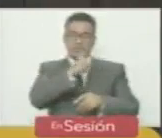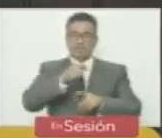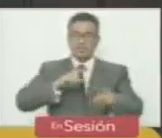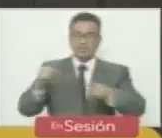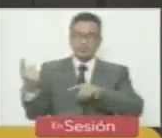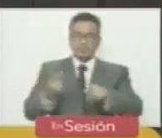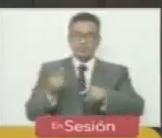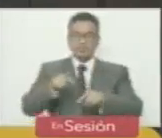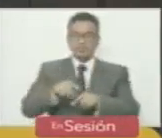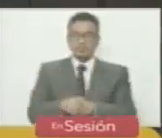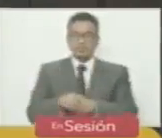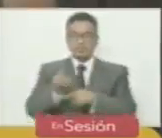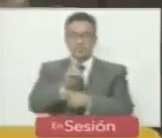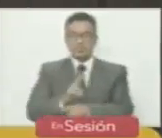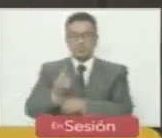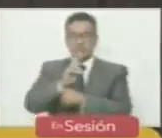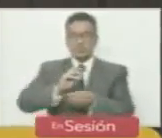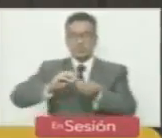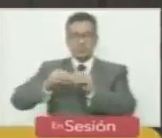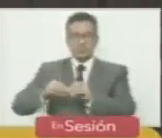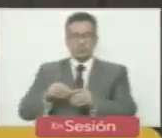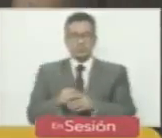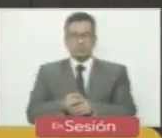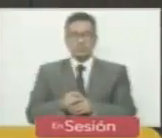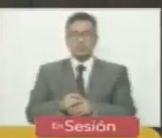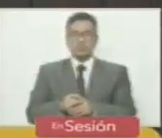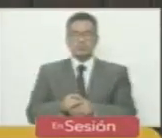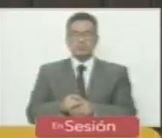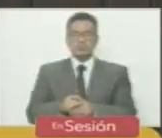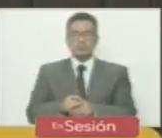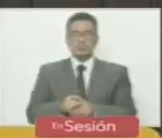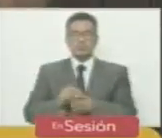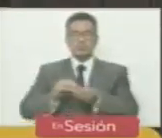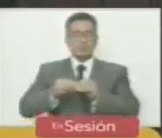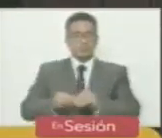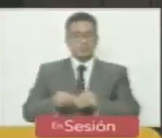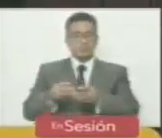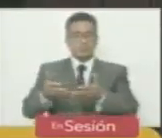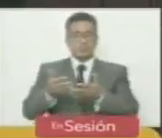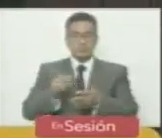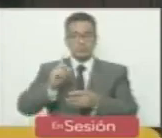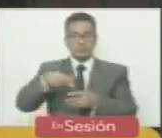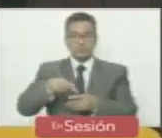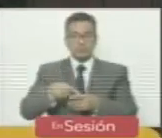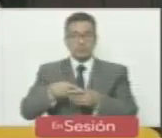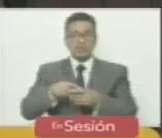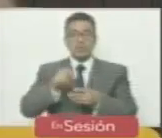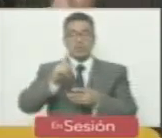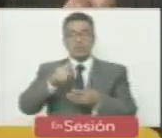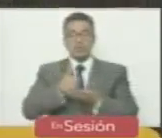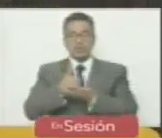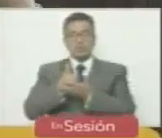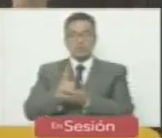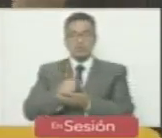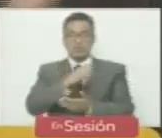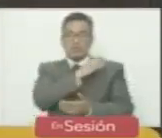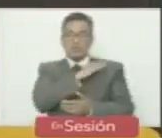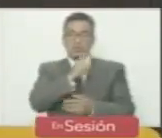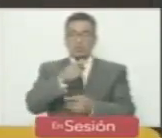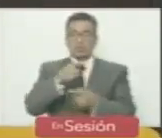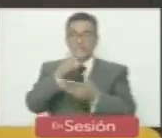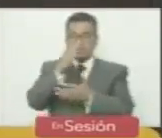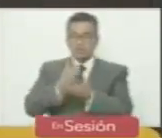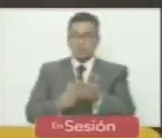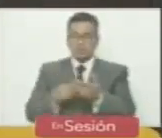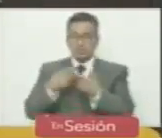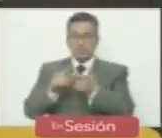estas personas utilizan herramientas o materiales que son suministradas también por sus patronos. Es decir, hay que hacer una